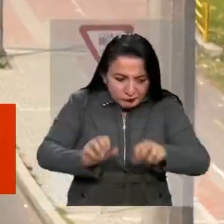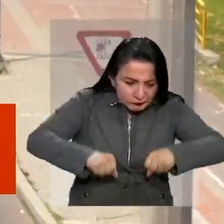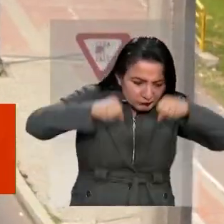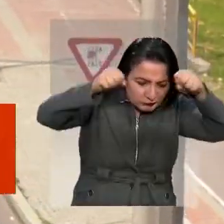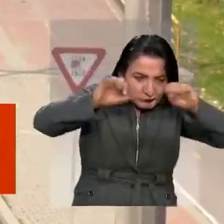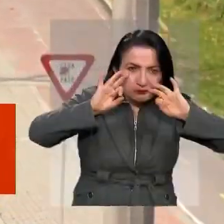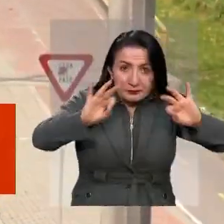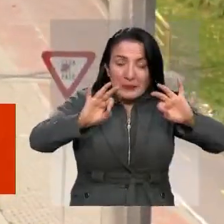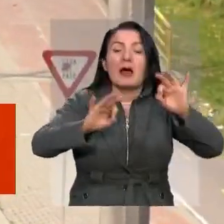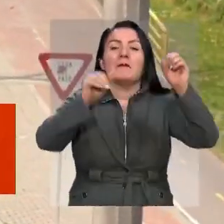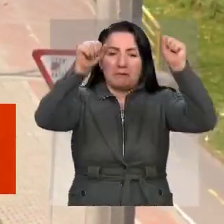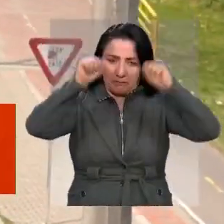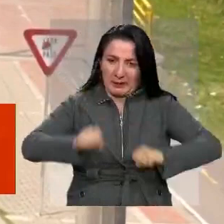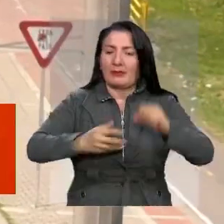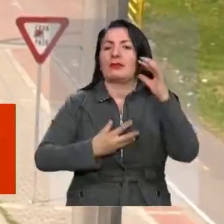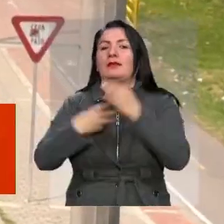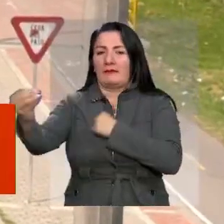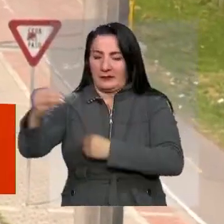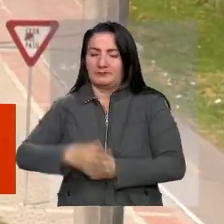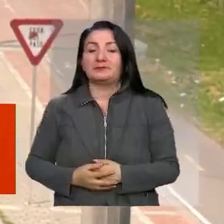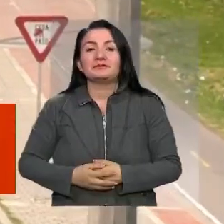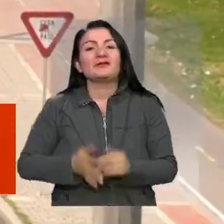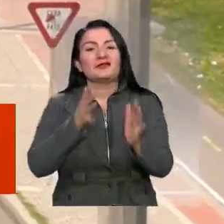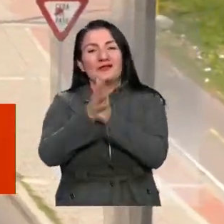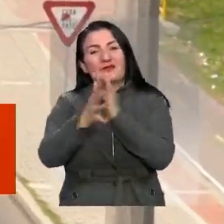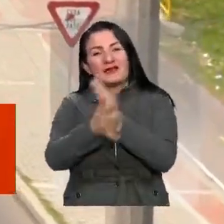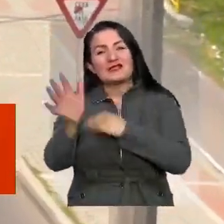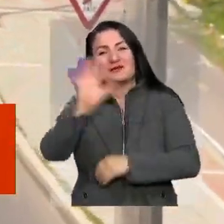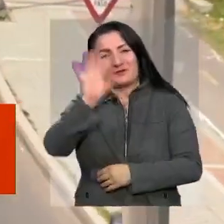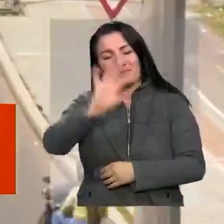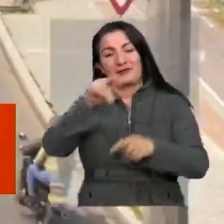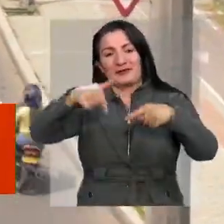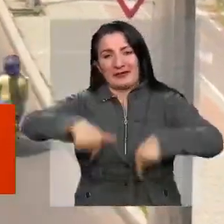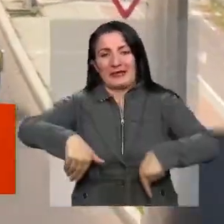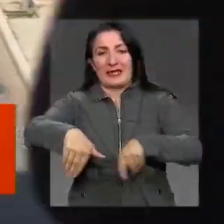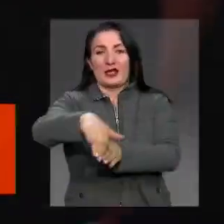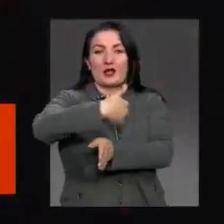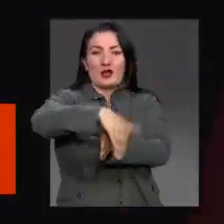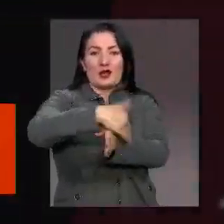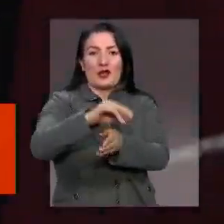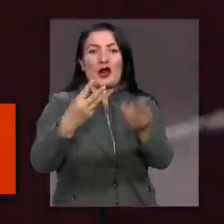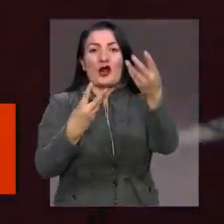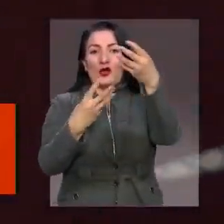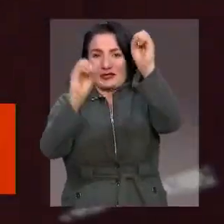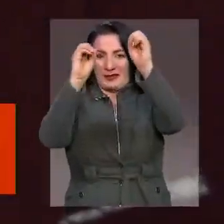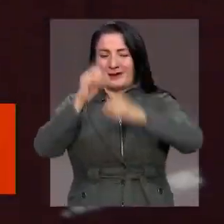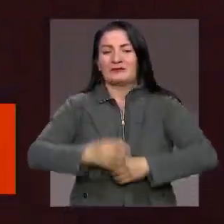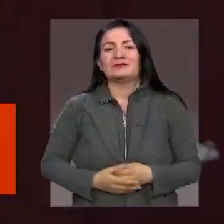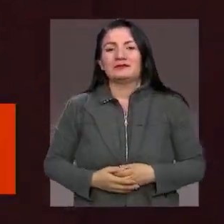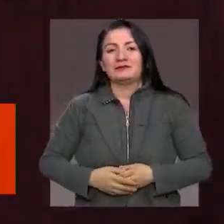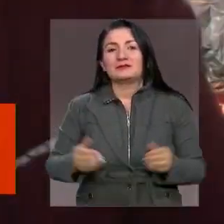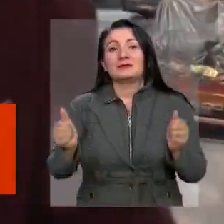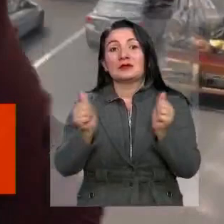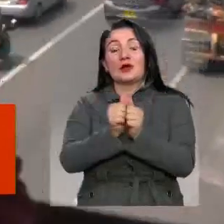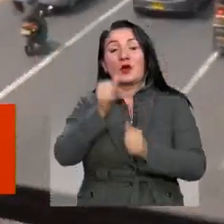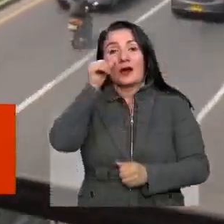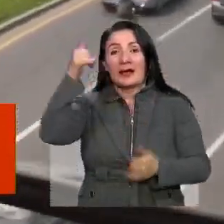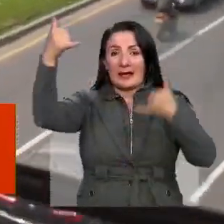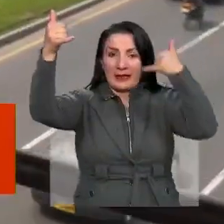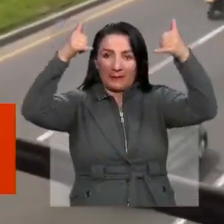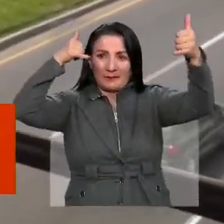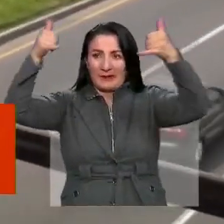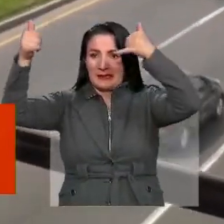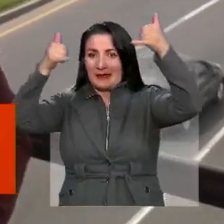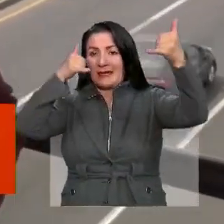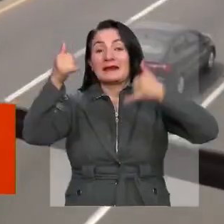vehículos. Esta es toda la información. Nos despedimos desde el corredor de la calle 80 con la cámara de